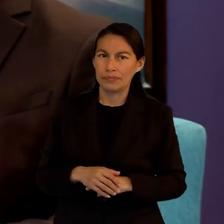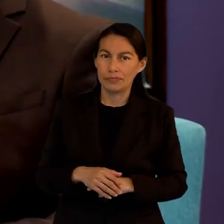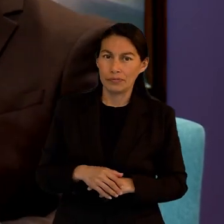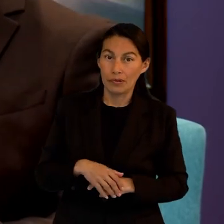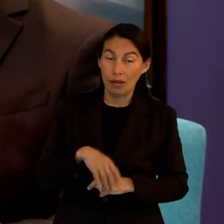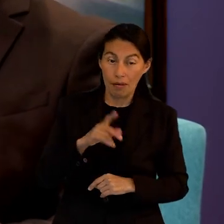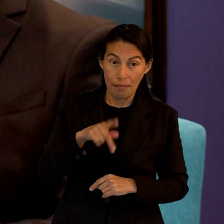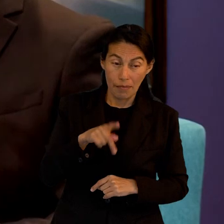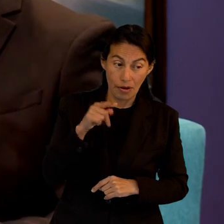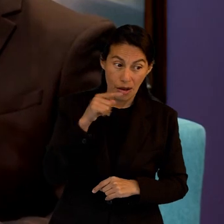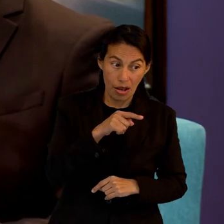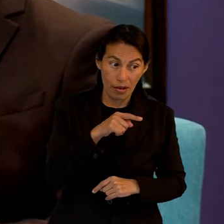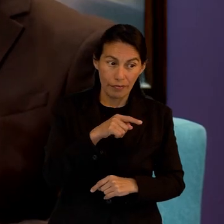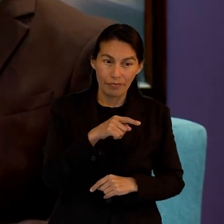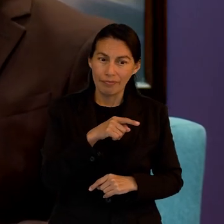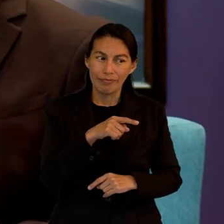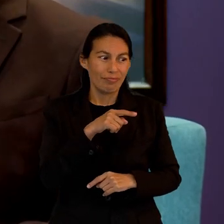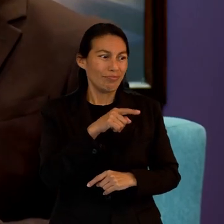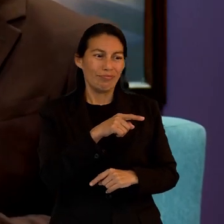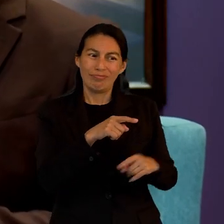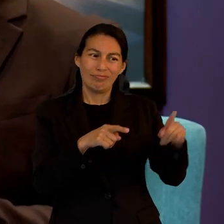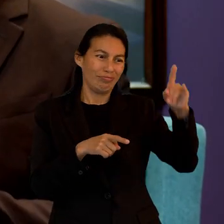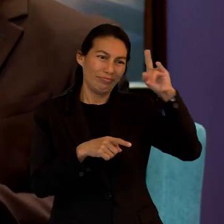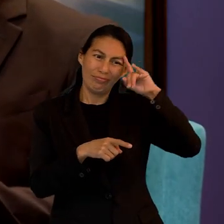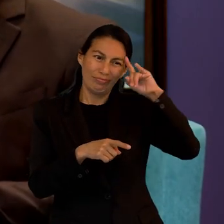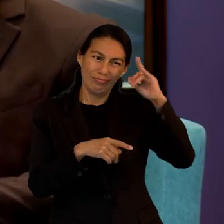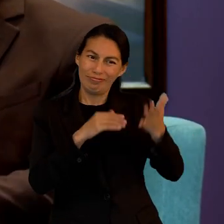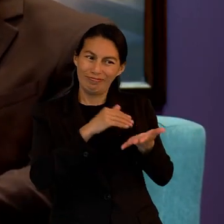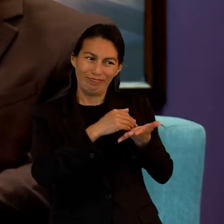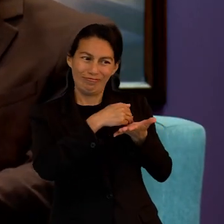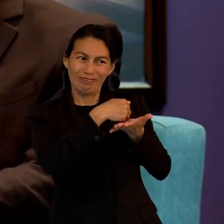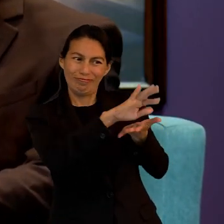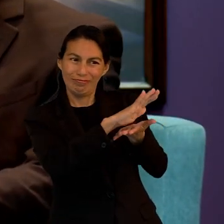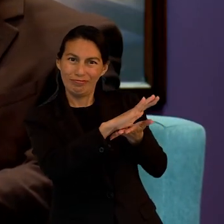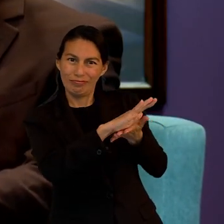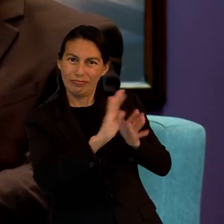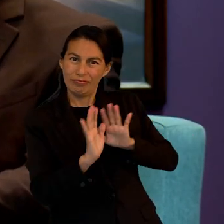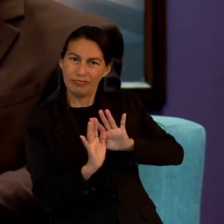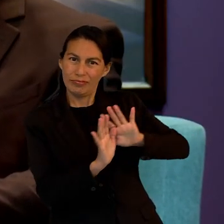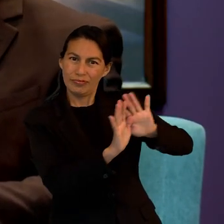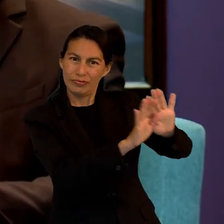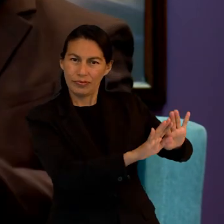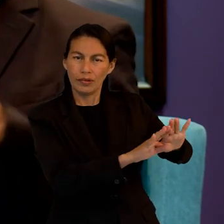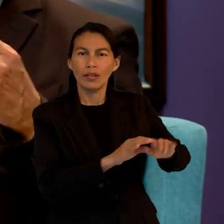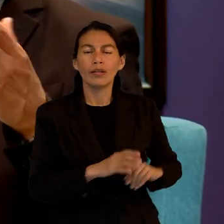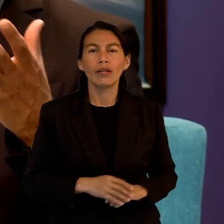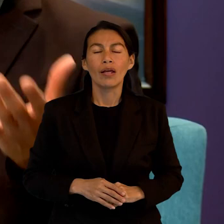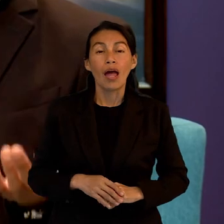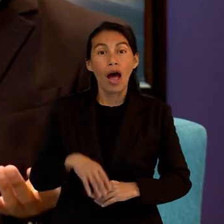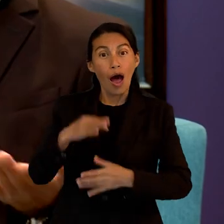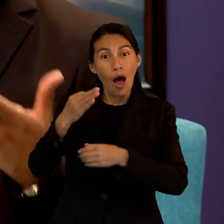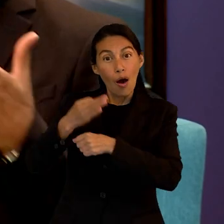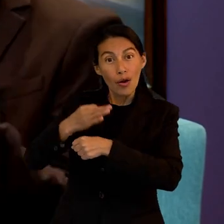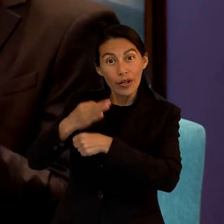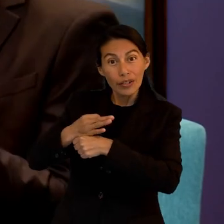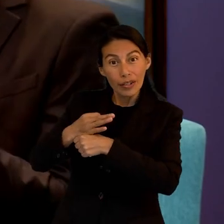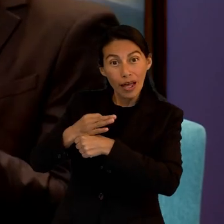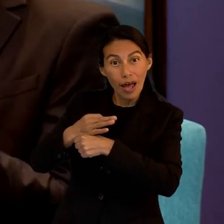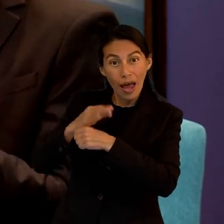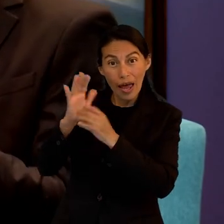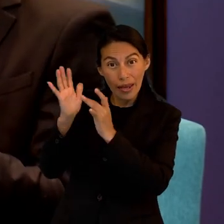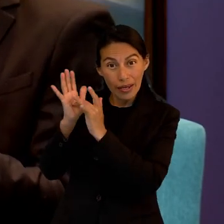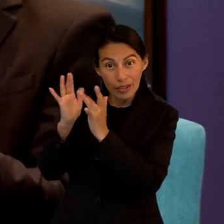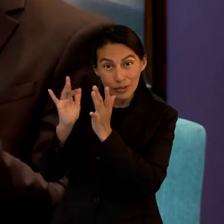expulsado ya no fue más ante la presencia de dios así que ahora es jesús quien intercede por nosotros en lugar para